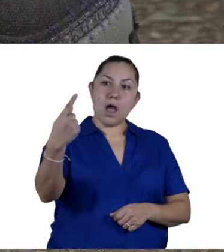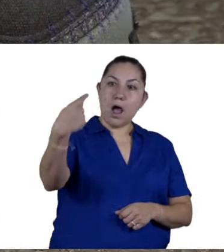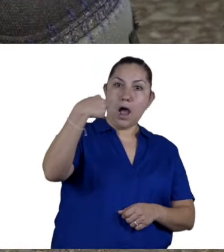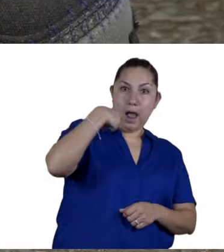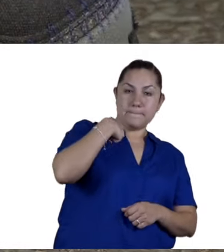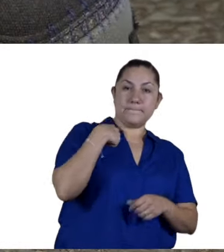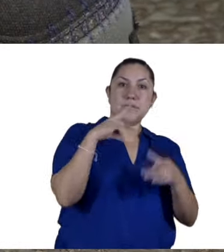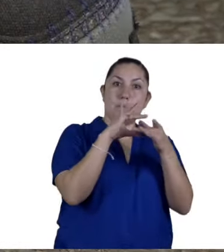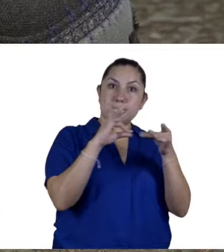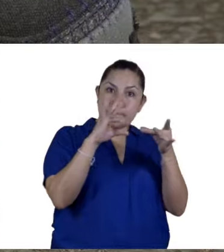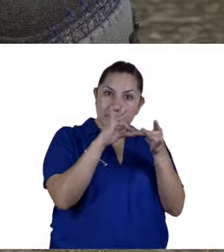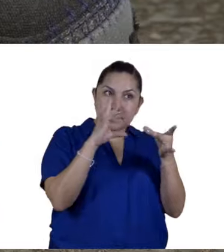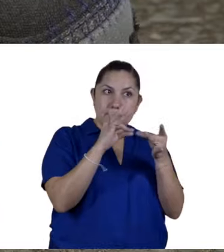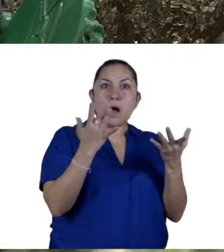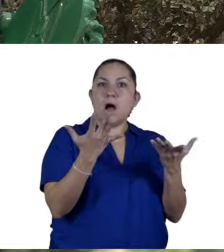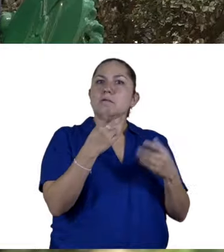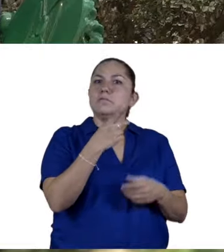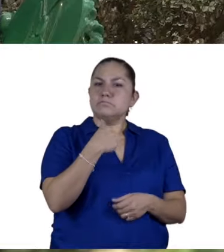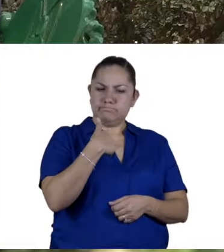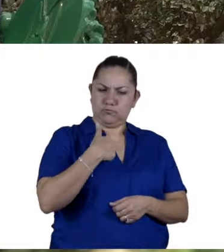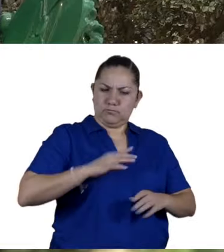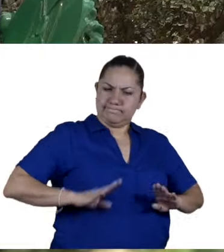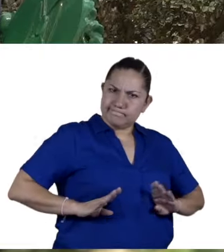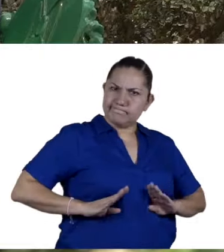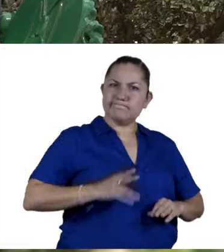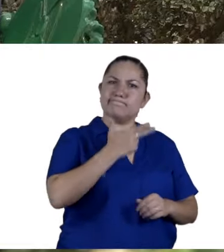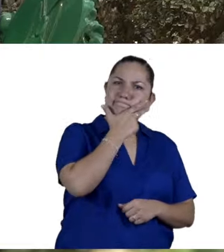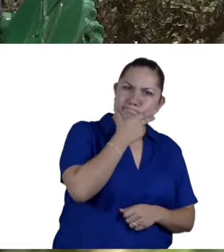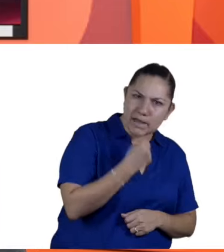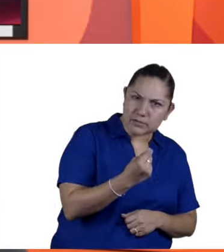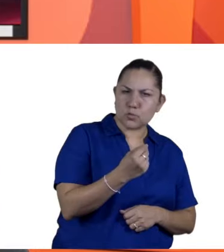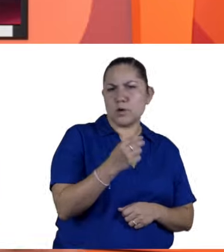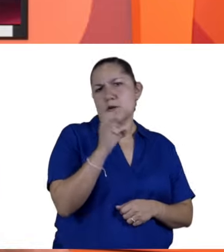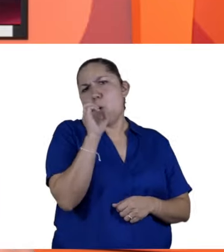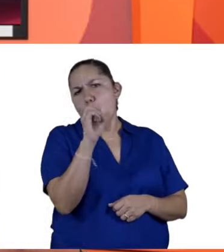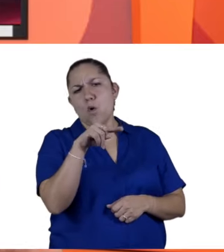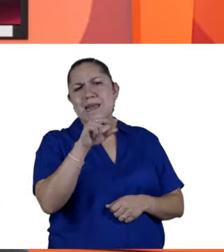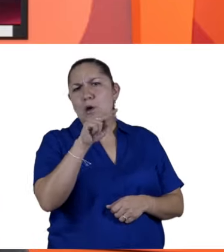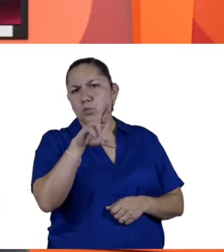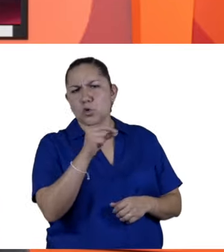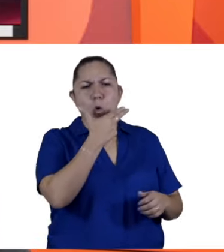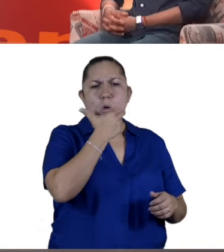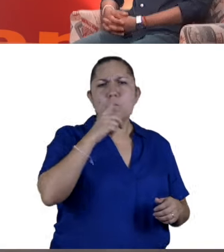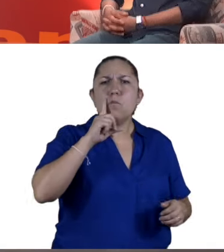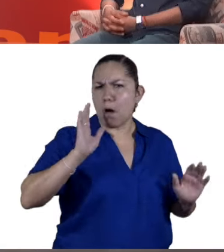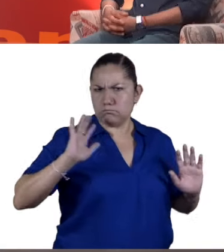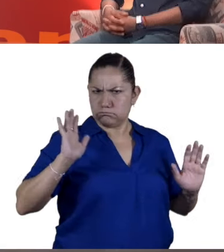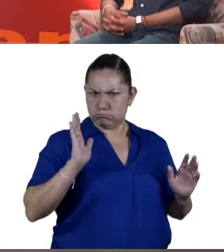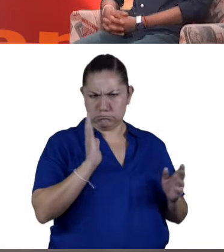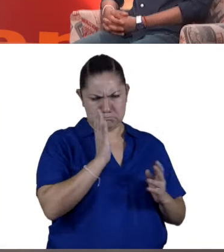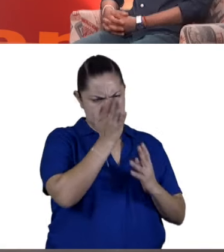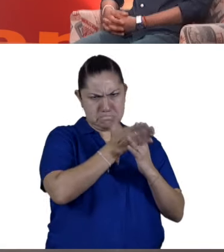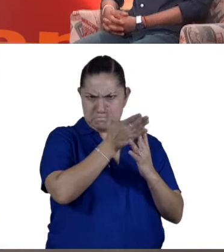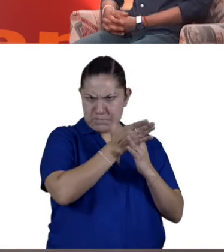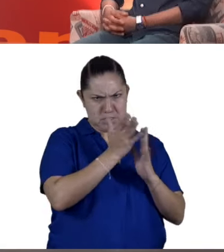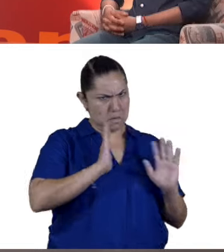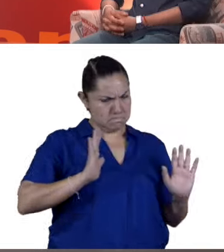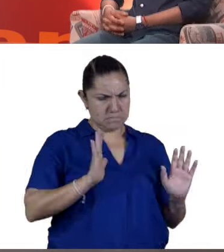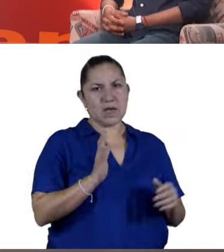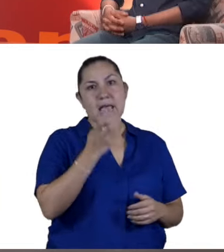en masculino o en neutro, en frente de todo mundo y que lo, lo empiecen como a implementar, ¿no? Eso fue como lo